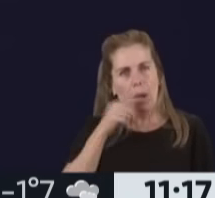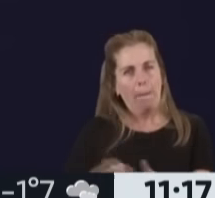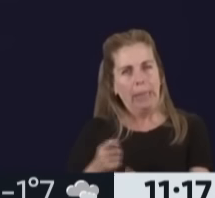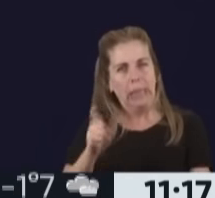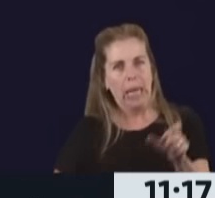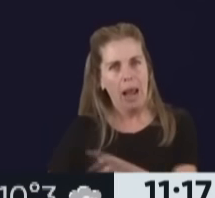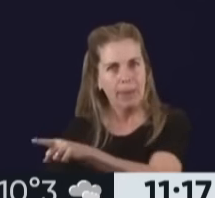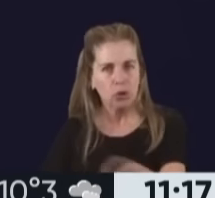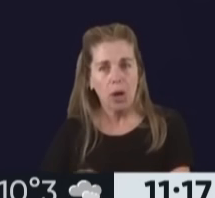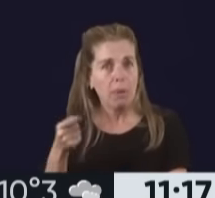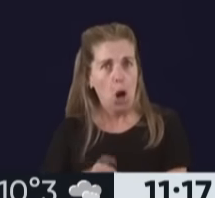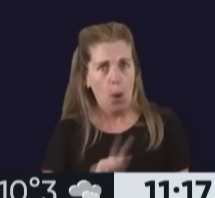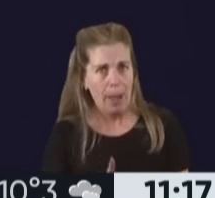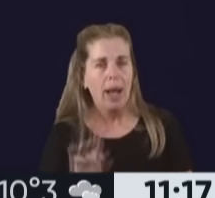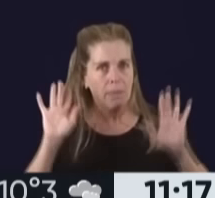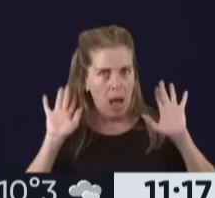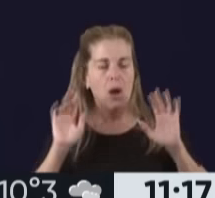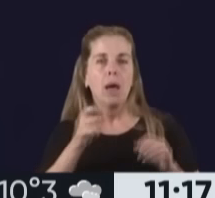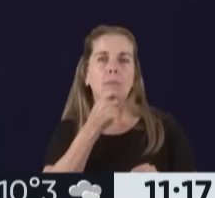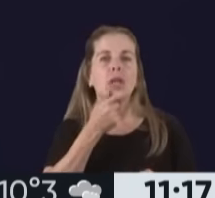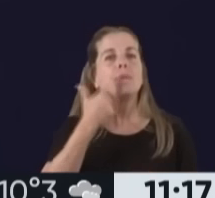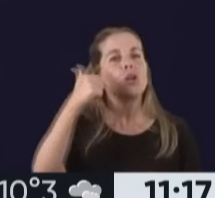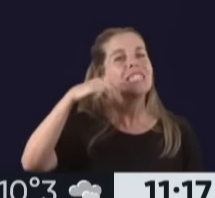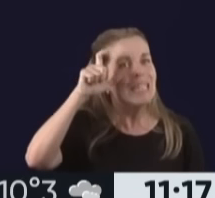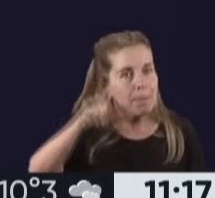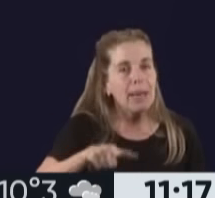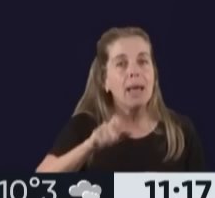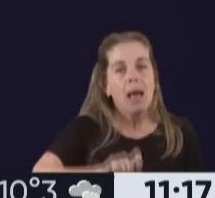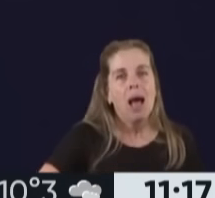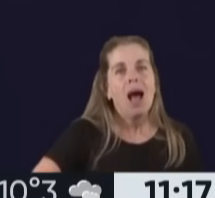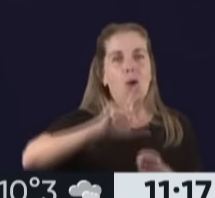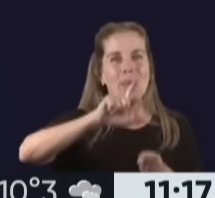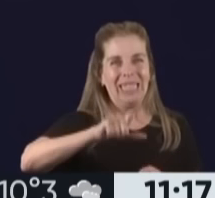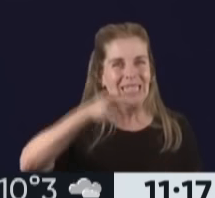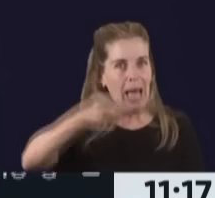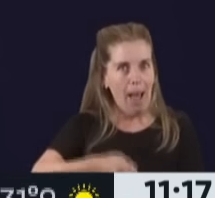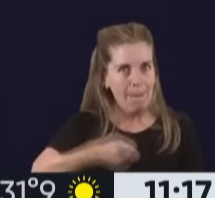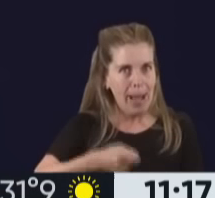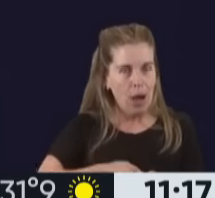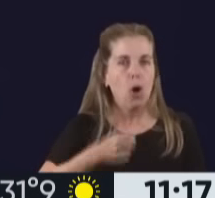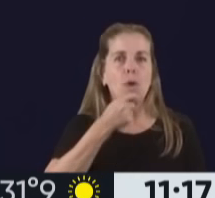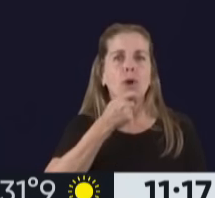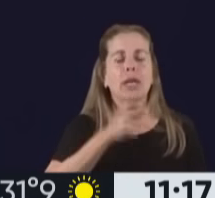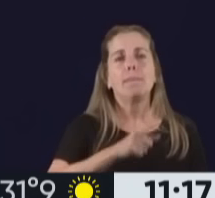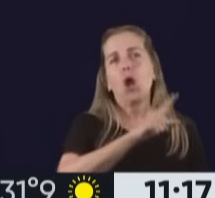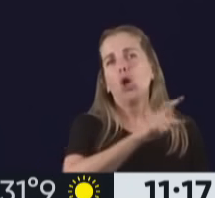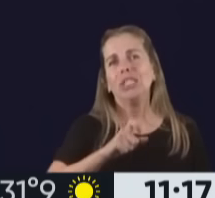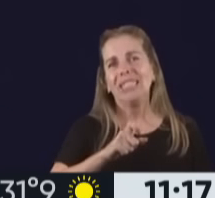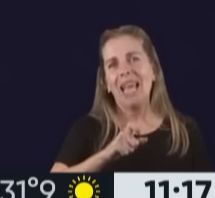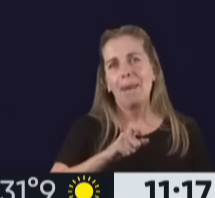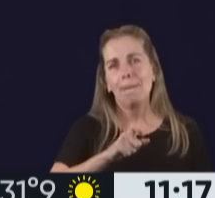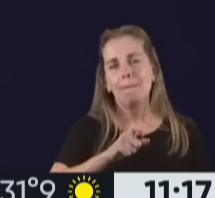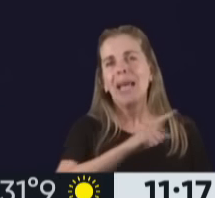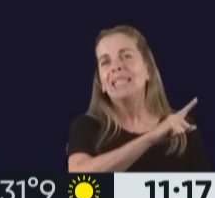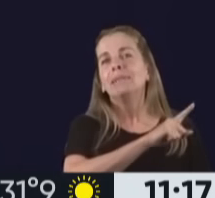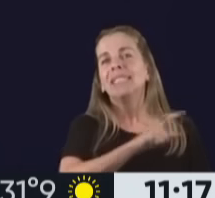por evasión. El umbral de evasión simple se eleva a 100 millones de pesos y el de evasión agravada a los 1.000 millones